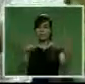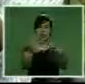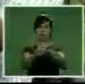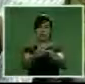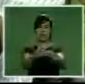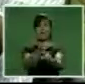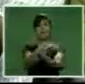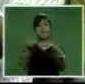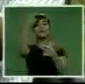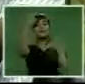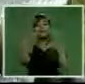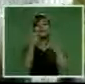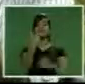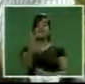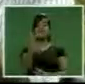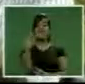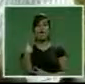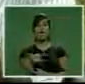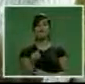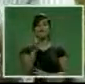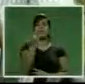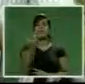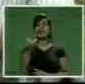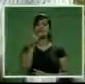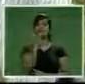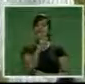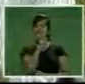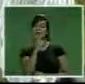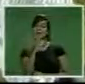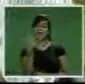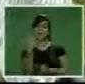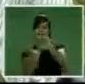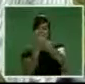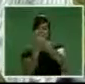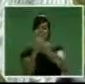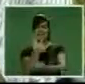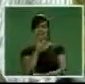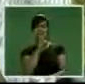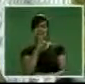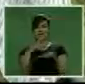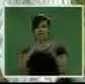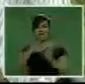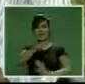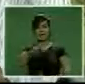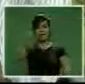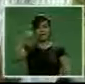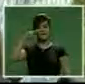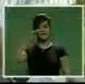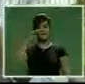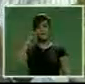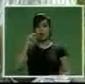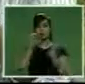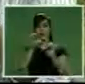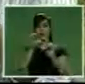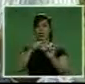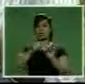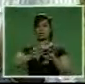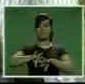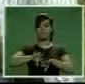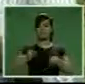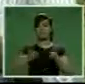palabra, que es quinta columna, la ha refrescado, ¿verdad? La ha refrescado en el sentido de que nuestra